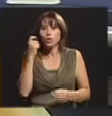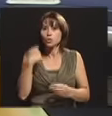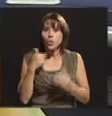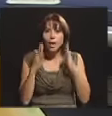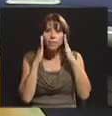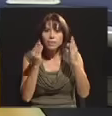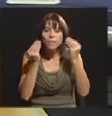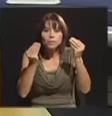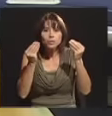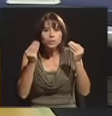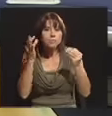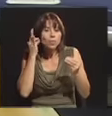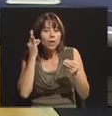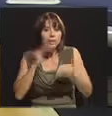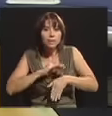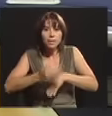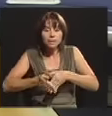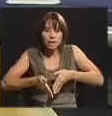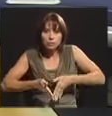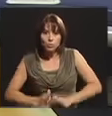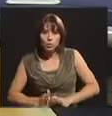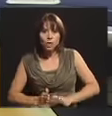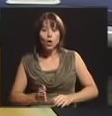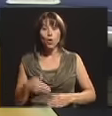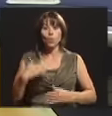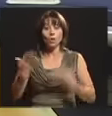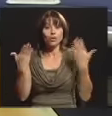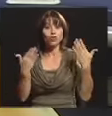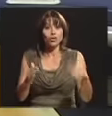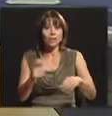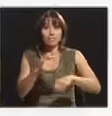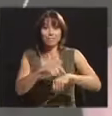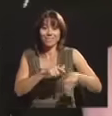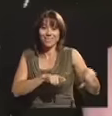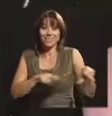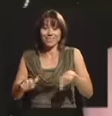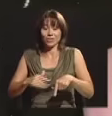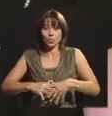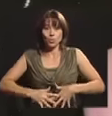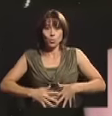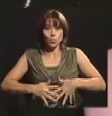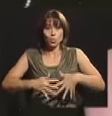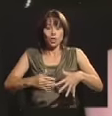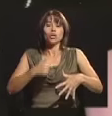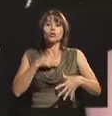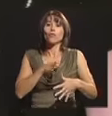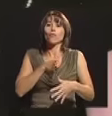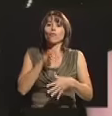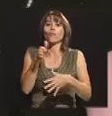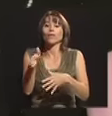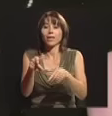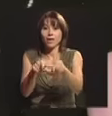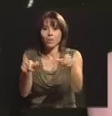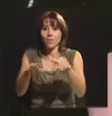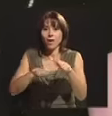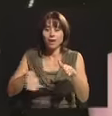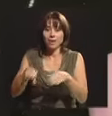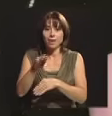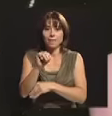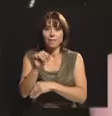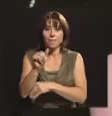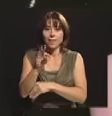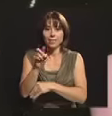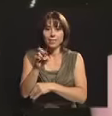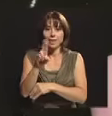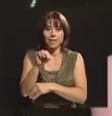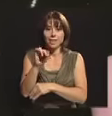atendía tantas verdad Entonces cuando se me llegó la hora yo me fui a la maternidad ahí aquí mismo en Atenas a